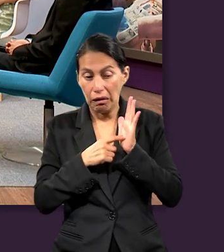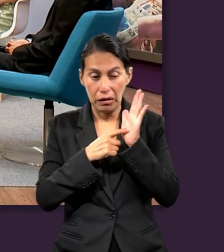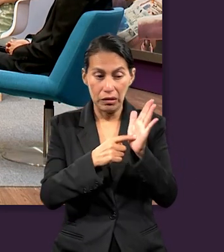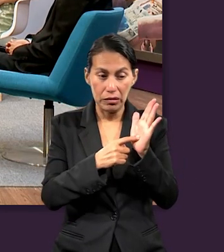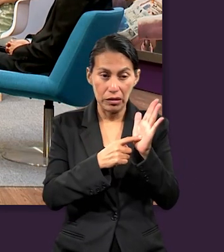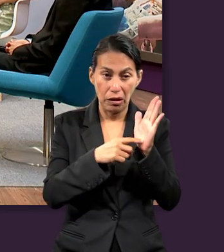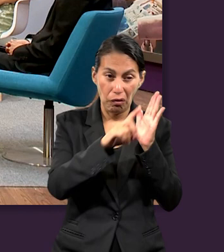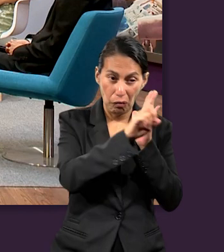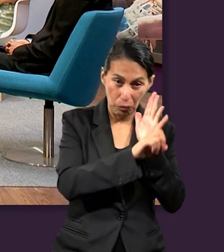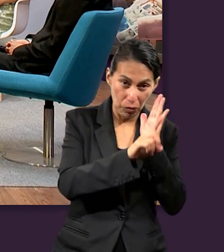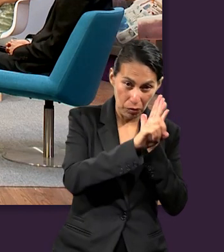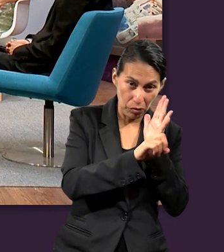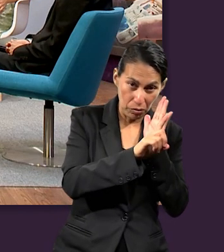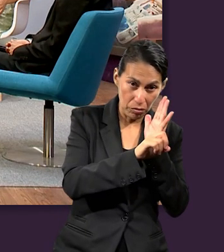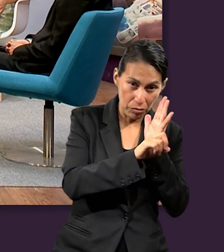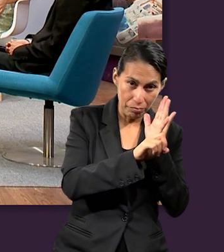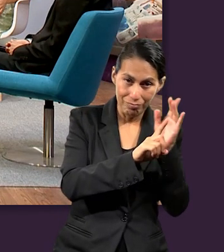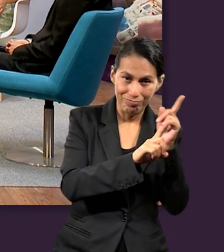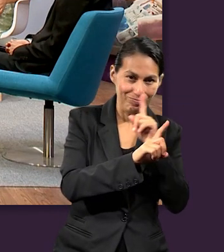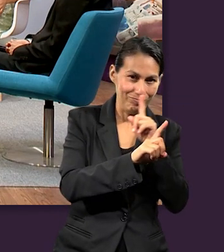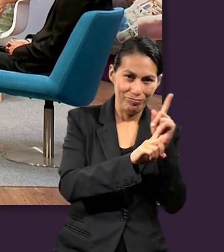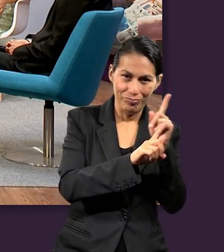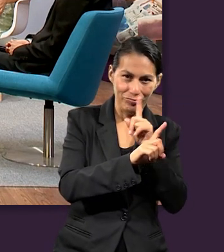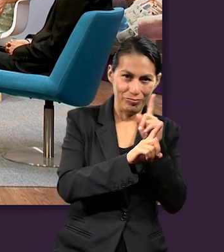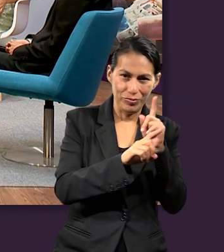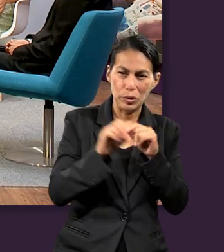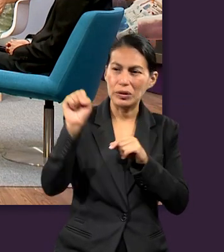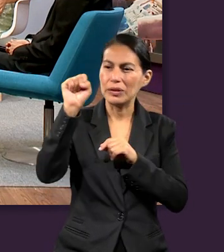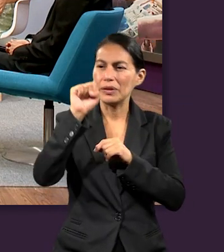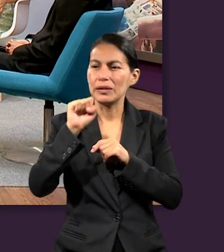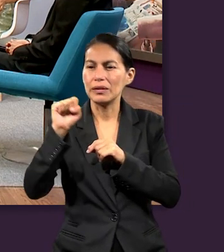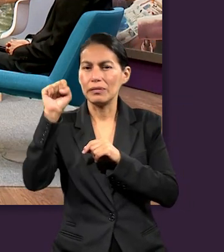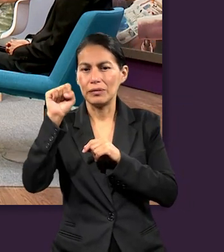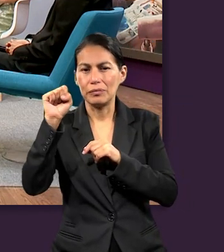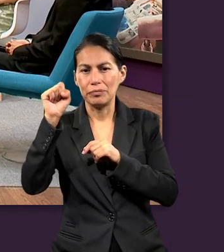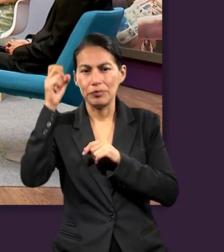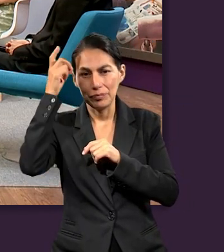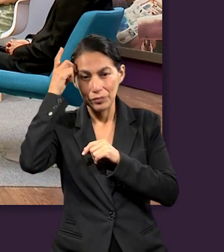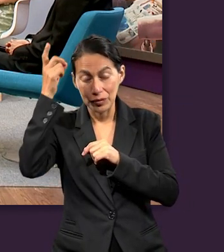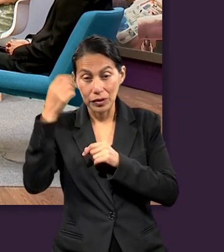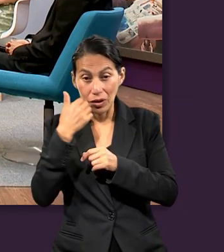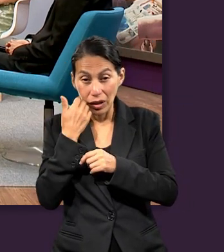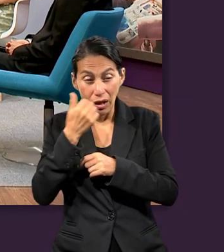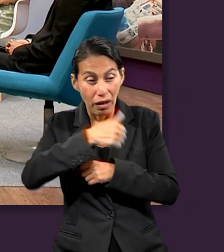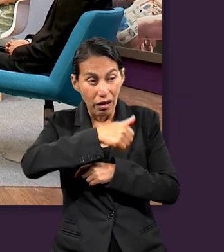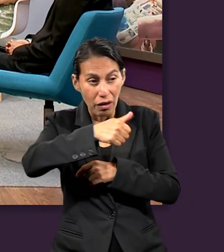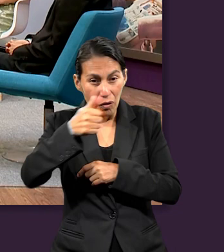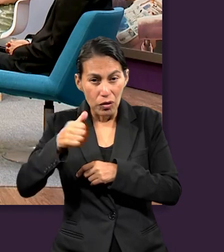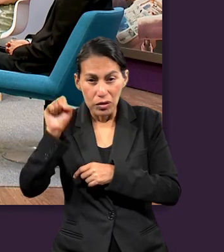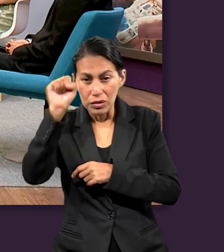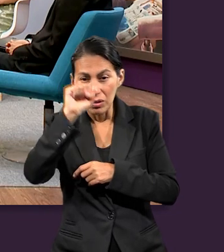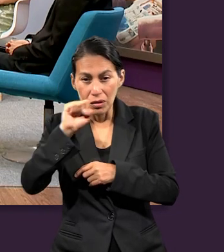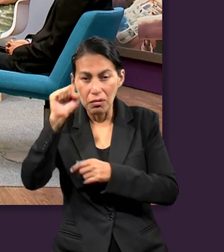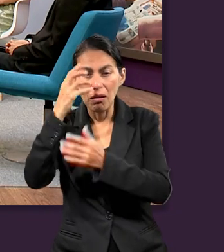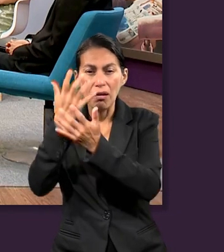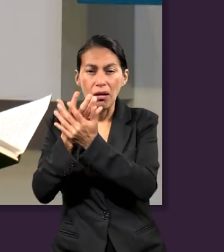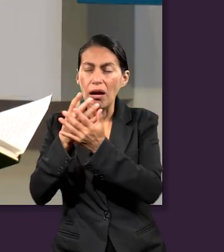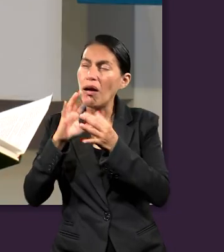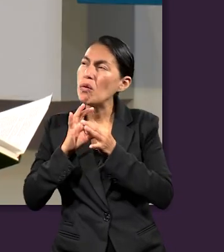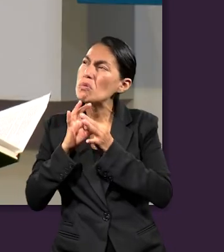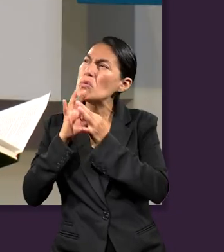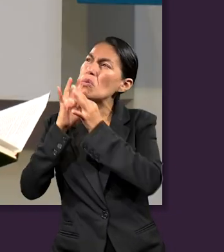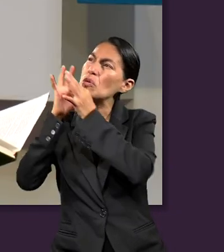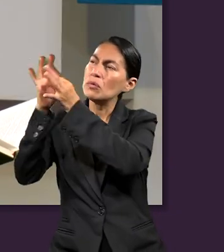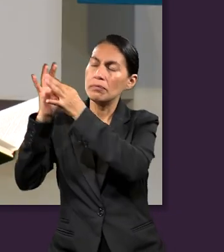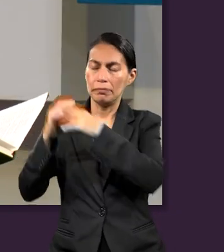Cuál es realmente el día adecuado que el señor dejó para nosotros para descansar ya Entonces digamos una crisis